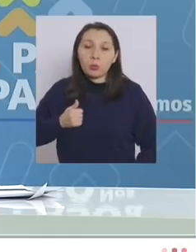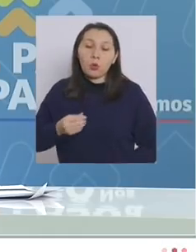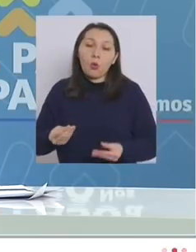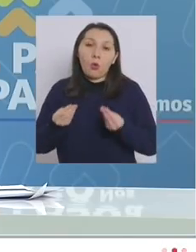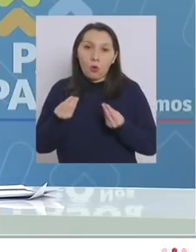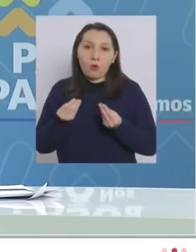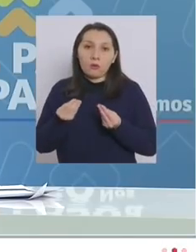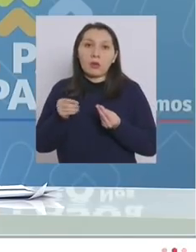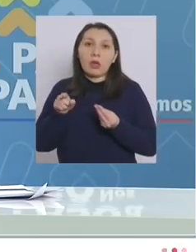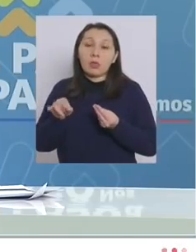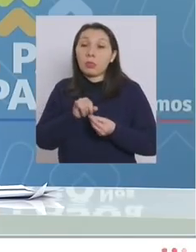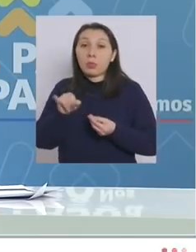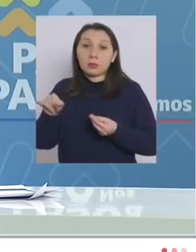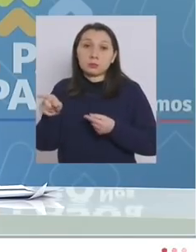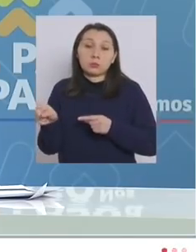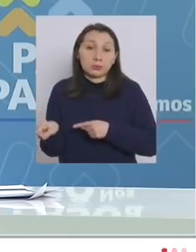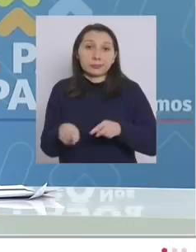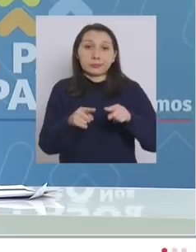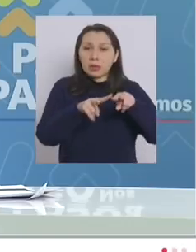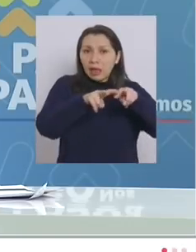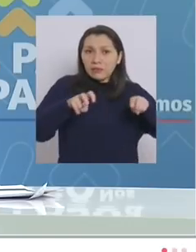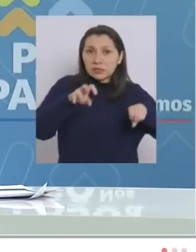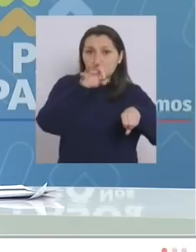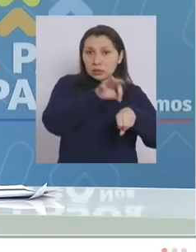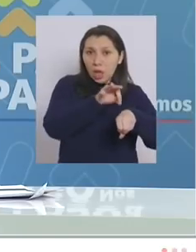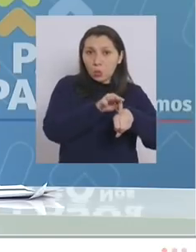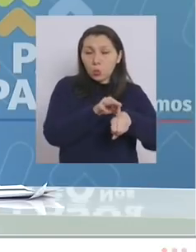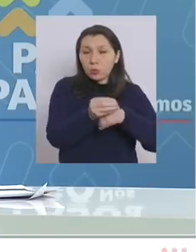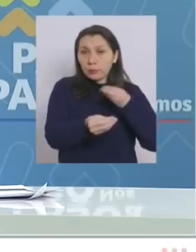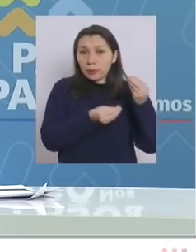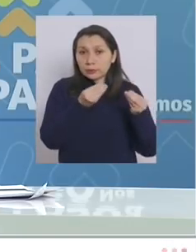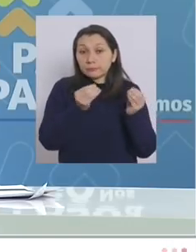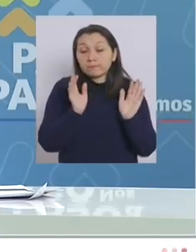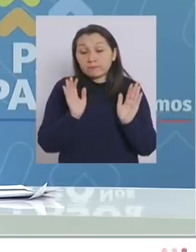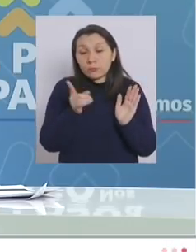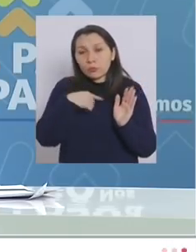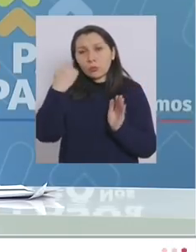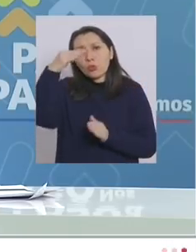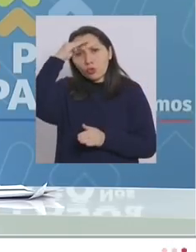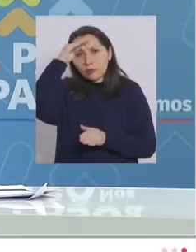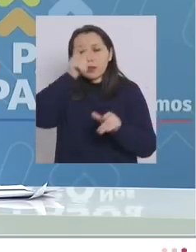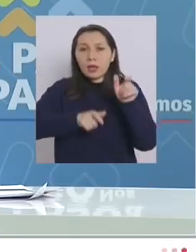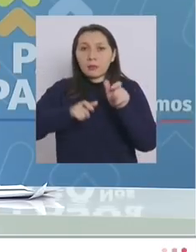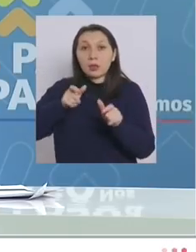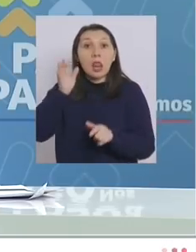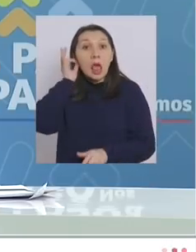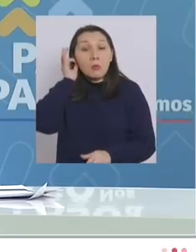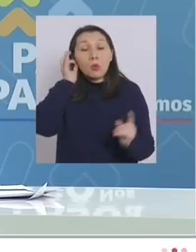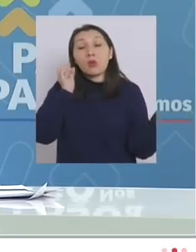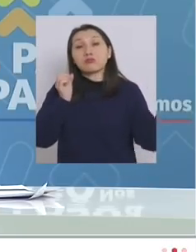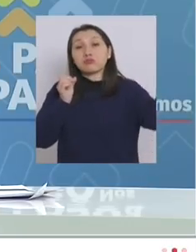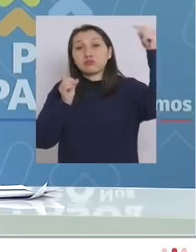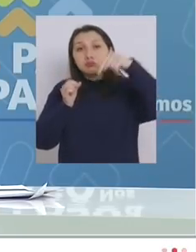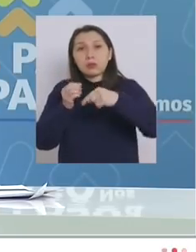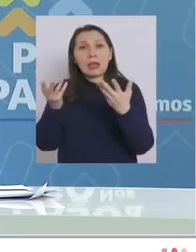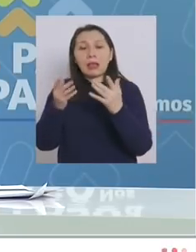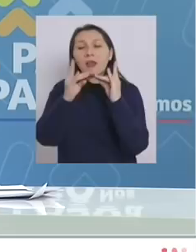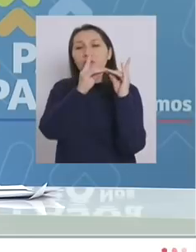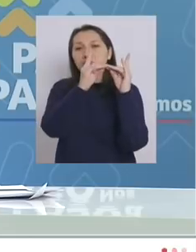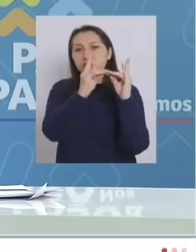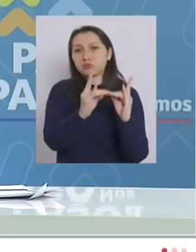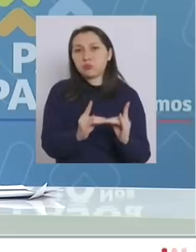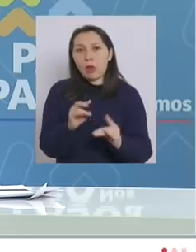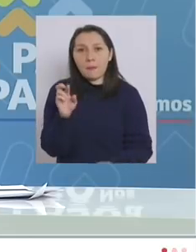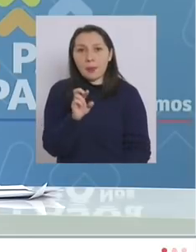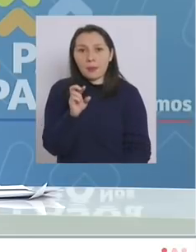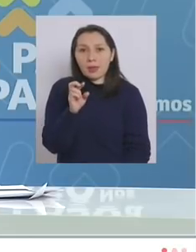obviamente que será sometida a un sumario sanitario, pero nosotros confiamos en las personas. Ella vino al funeral de su